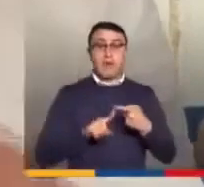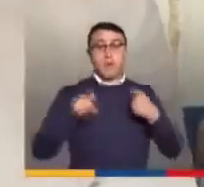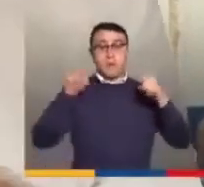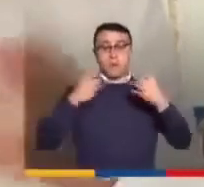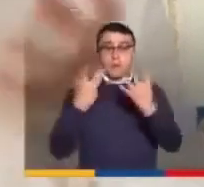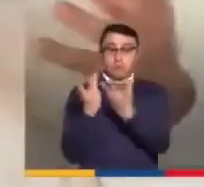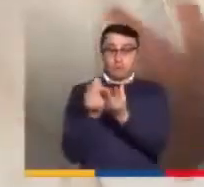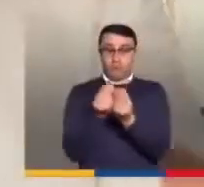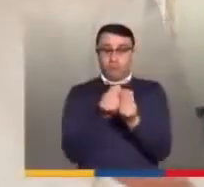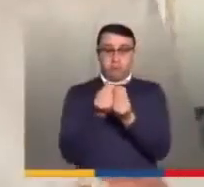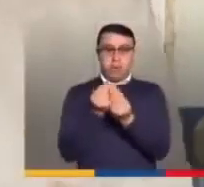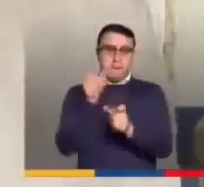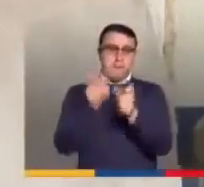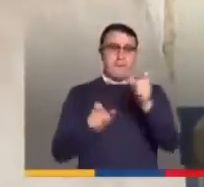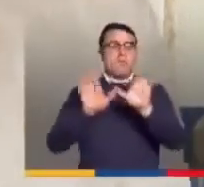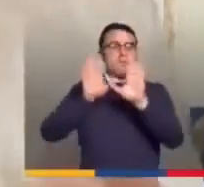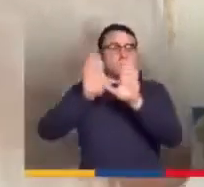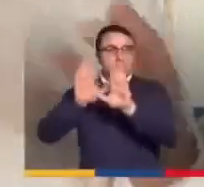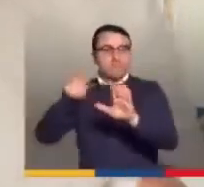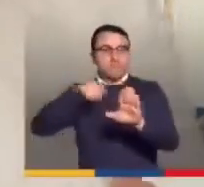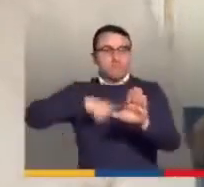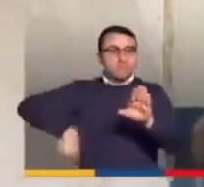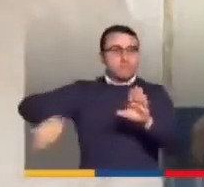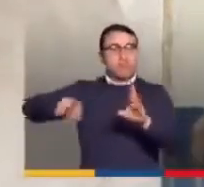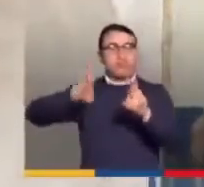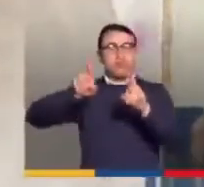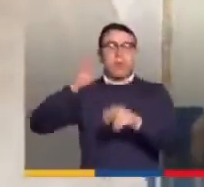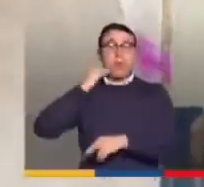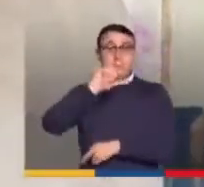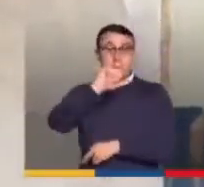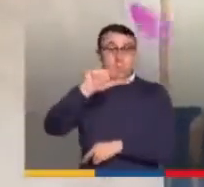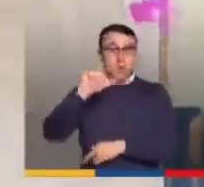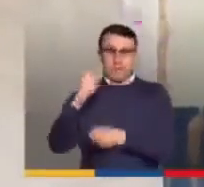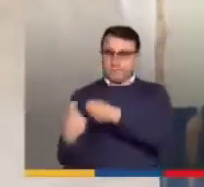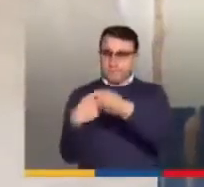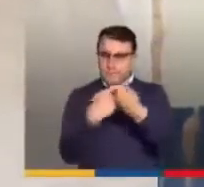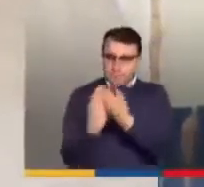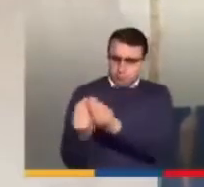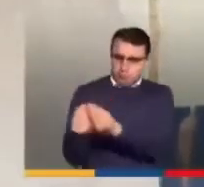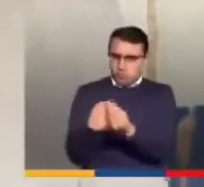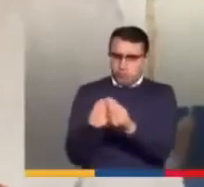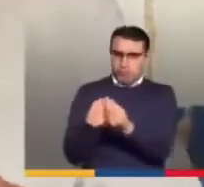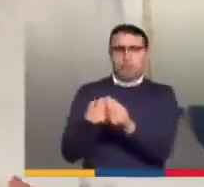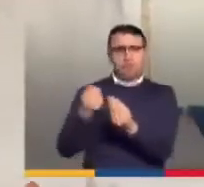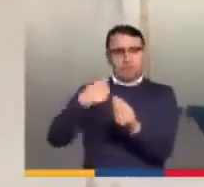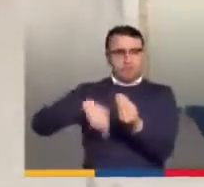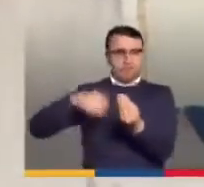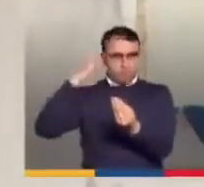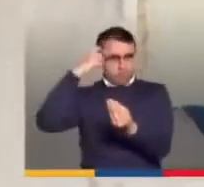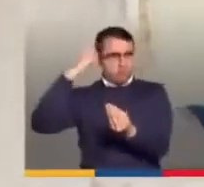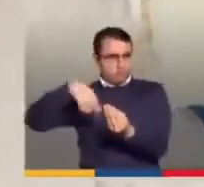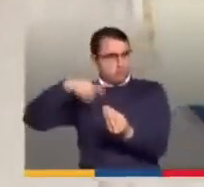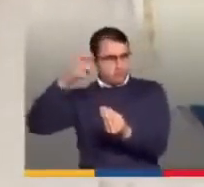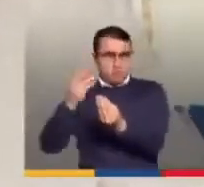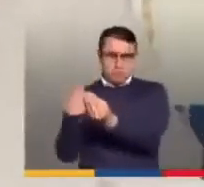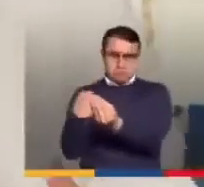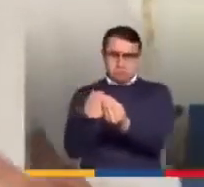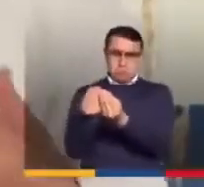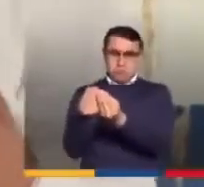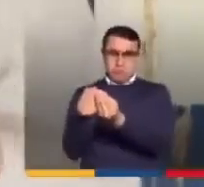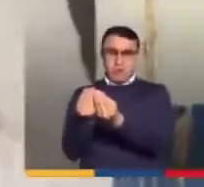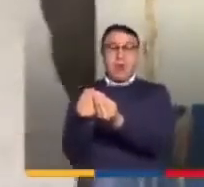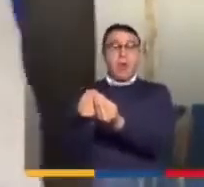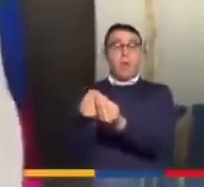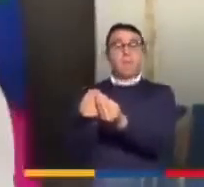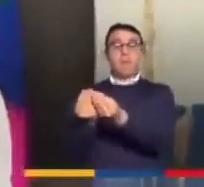wayús, expertas, ojalá mujeres que hayan estudiado eso, para